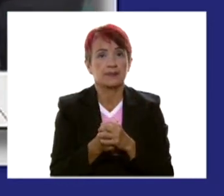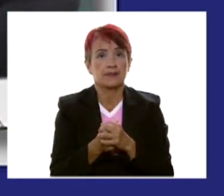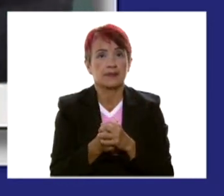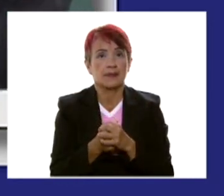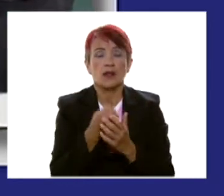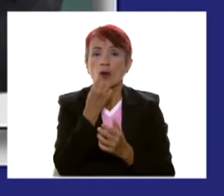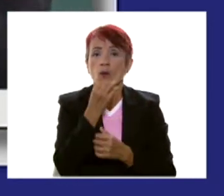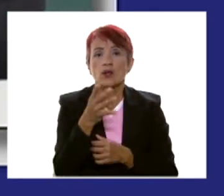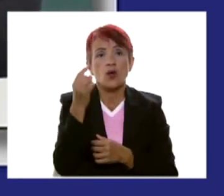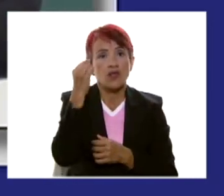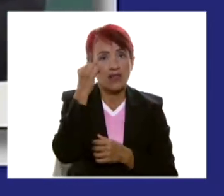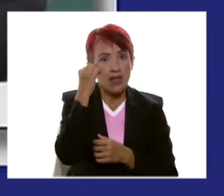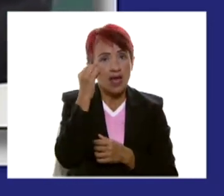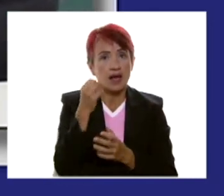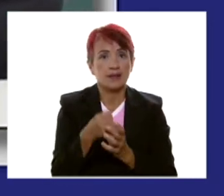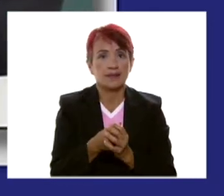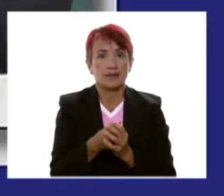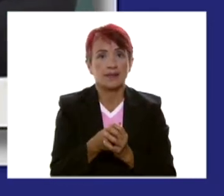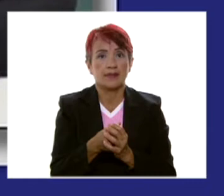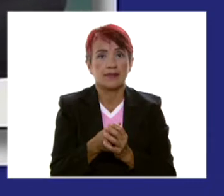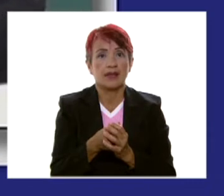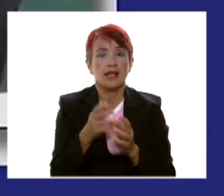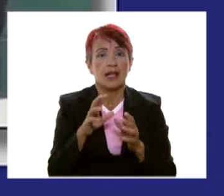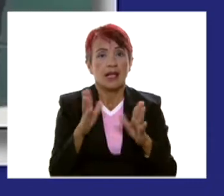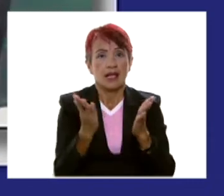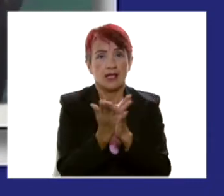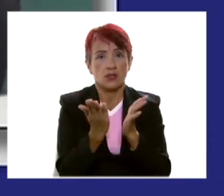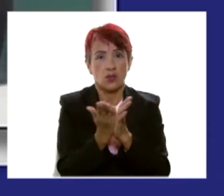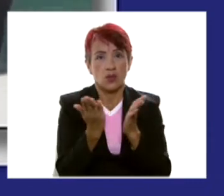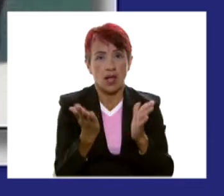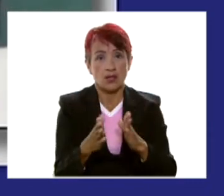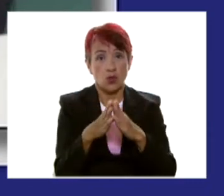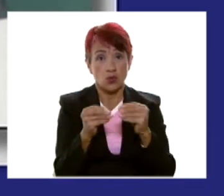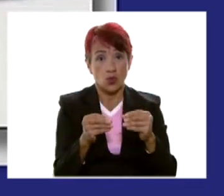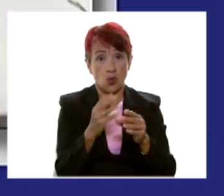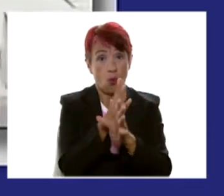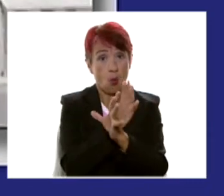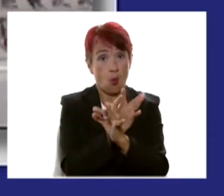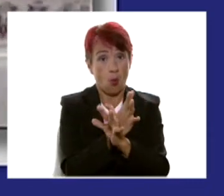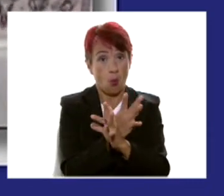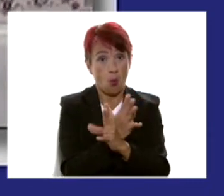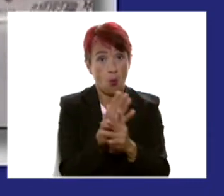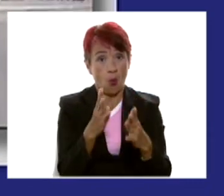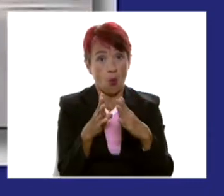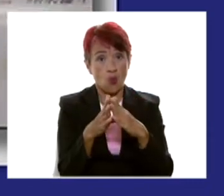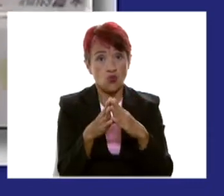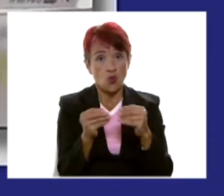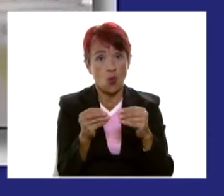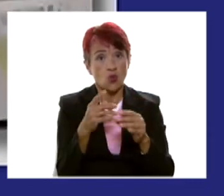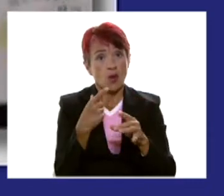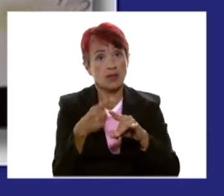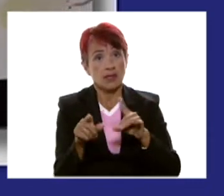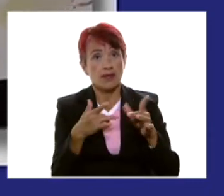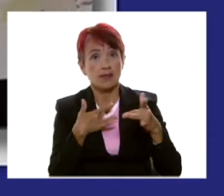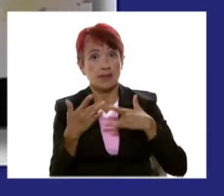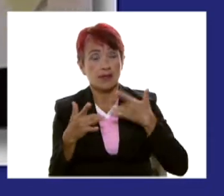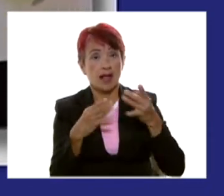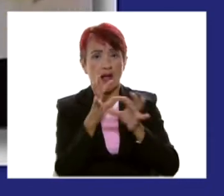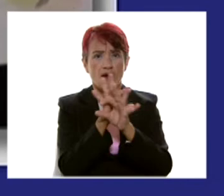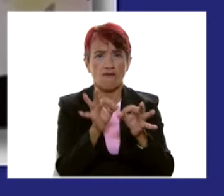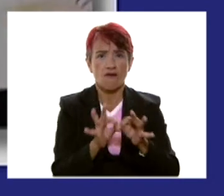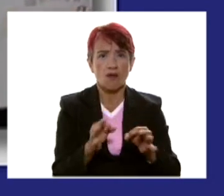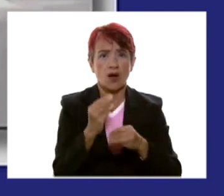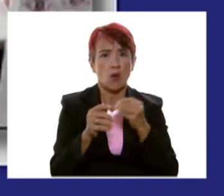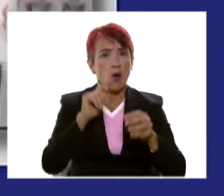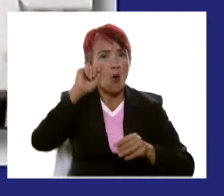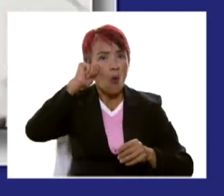Buenos días, mi nombre es Isabel Gutiérrez, de segundo año. Mi juego se llama Dominante. Es una forma divertida de aprender